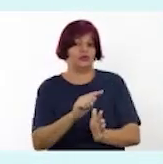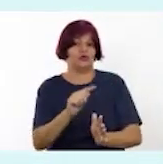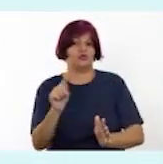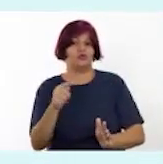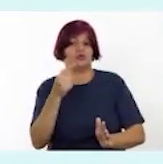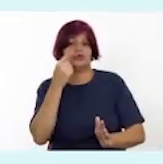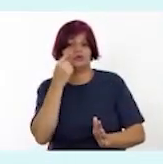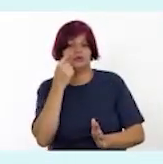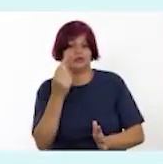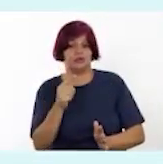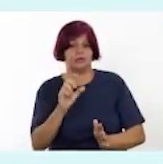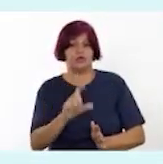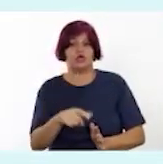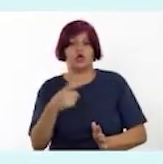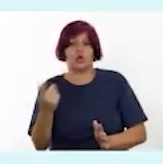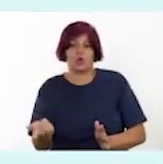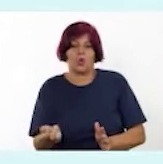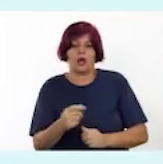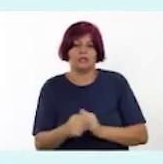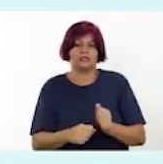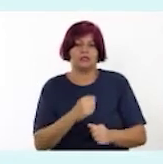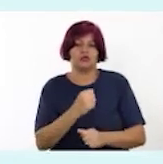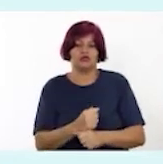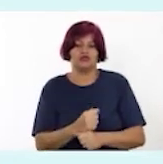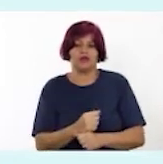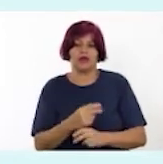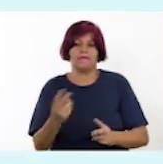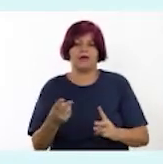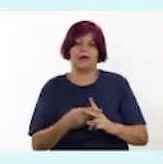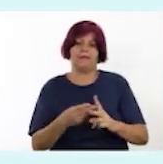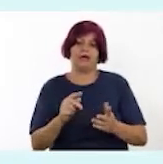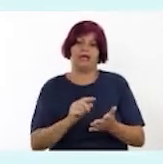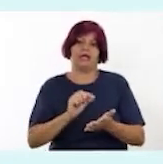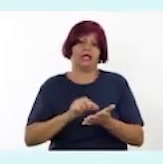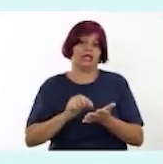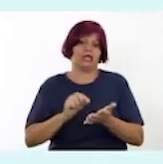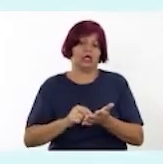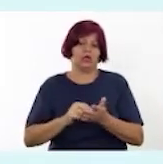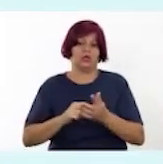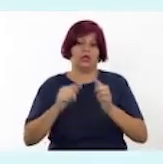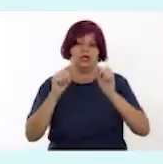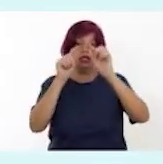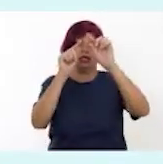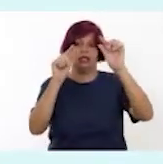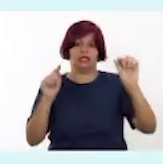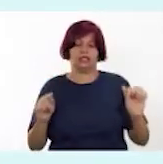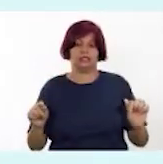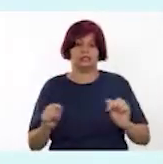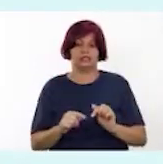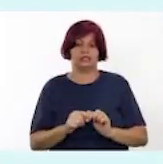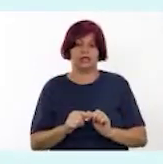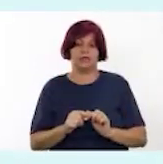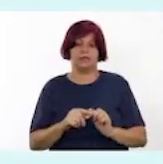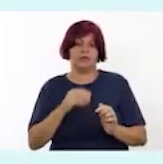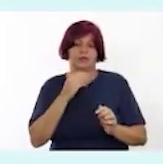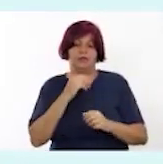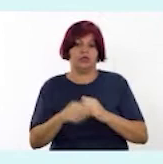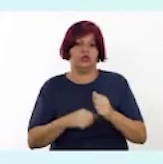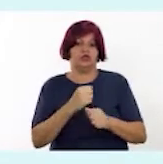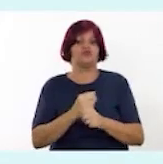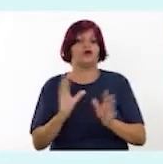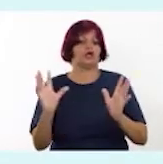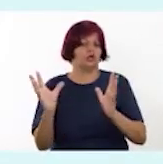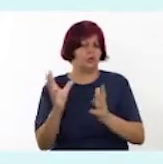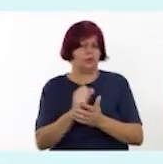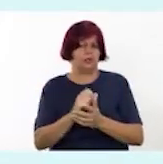estén mirando cuál de las herramientas que tienen para calcular aquí en triángulo rectángulo pueden usar, si pueden usar el grupo de teoremas